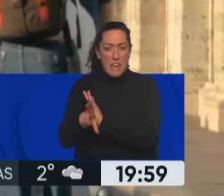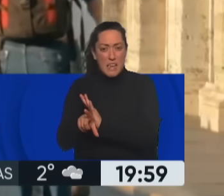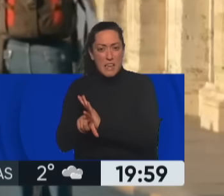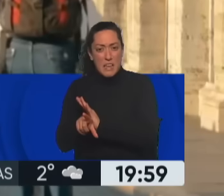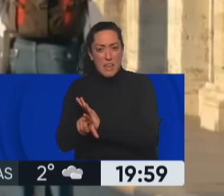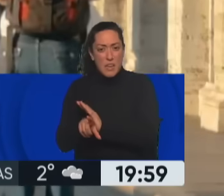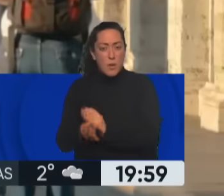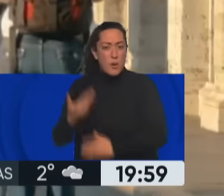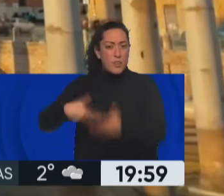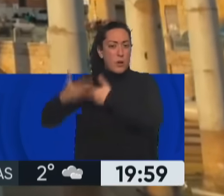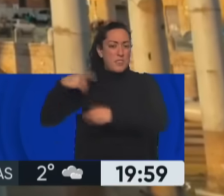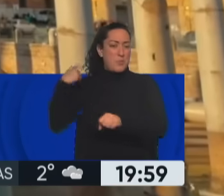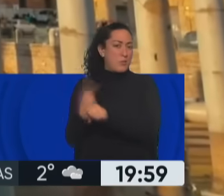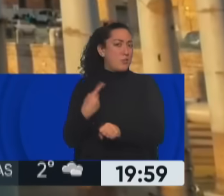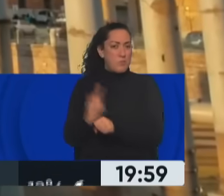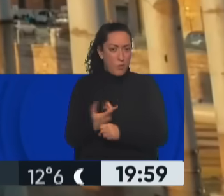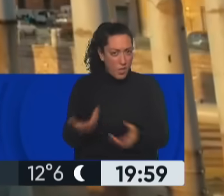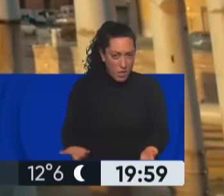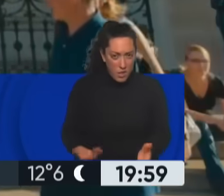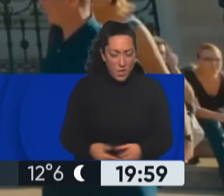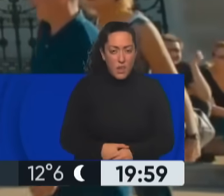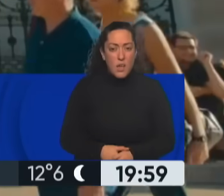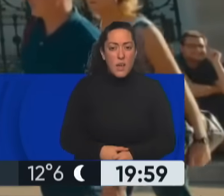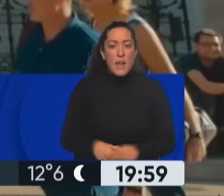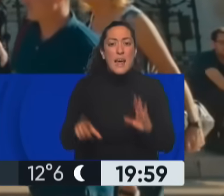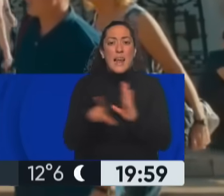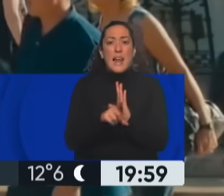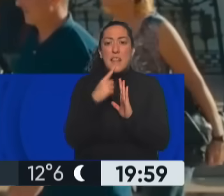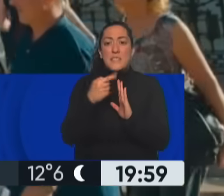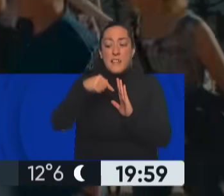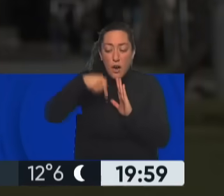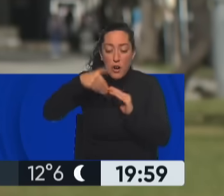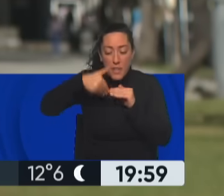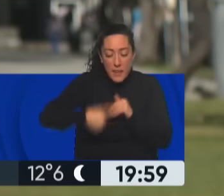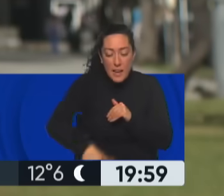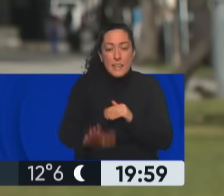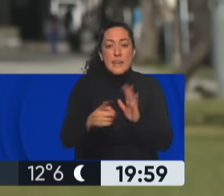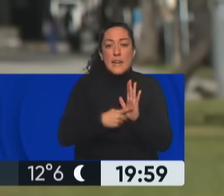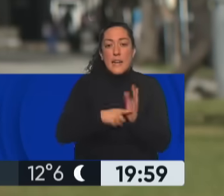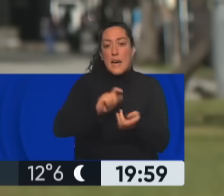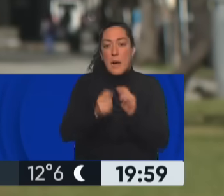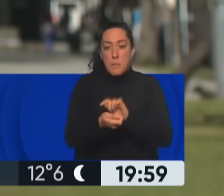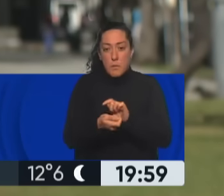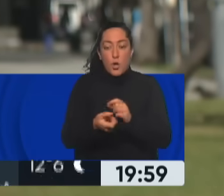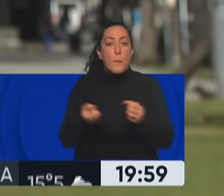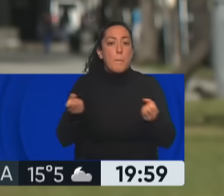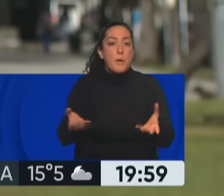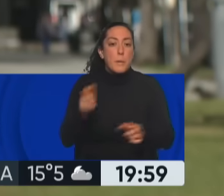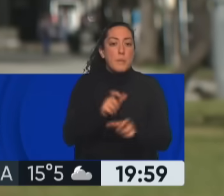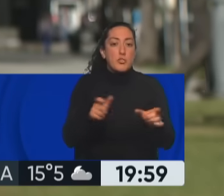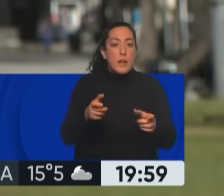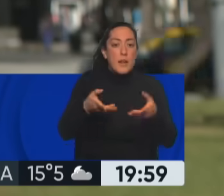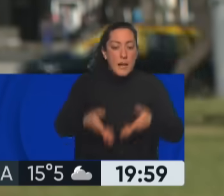ser retroactiva. Es decir, vos podés decir, bueno, de ahora en adelante yo quiero cambiar la regla. Quiero cambiar la regla porque el que nace de